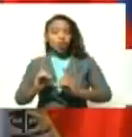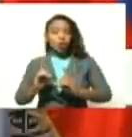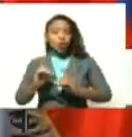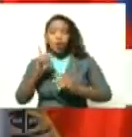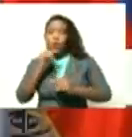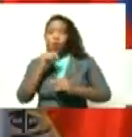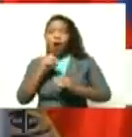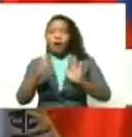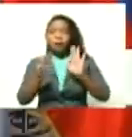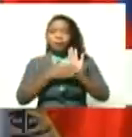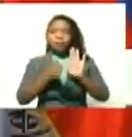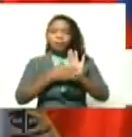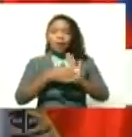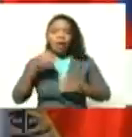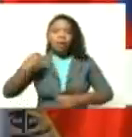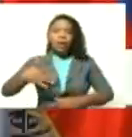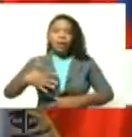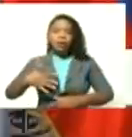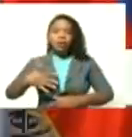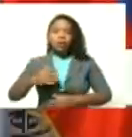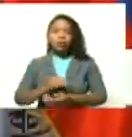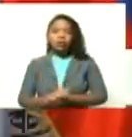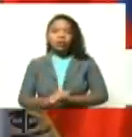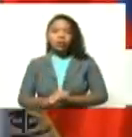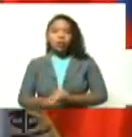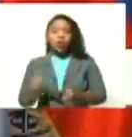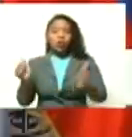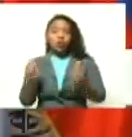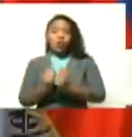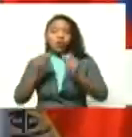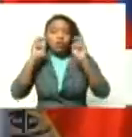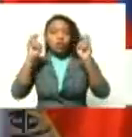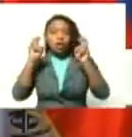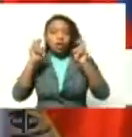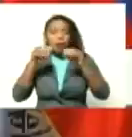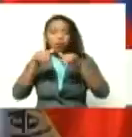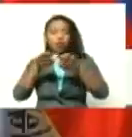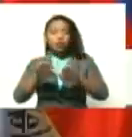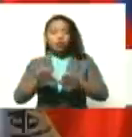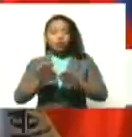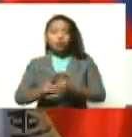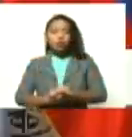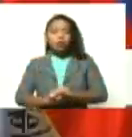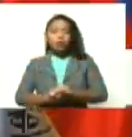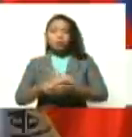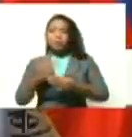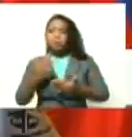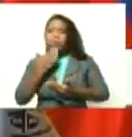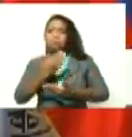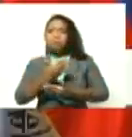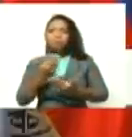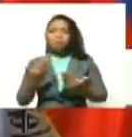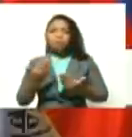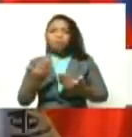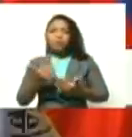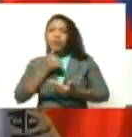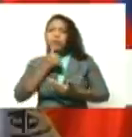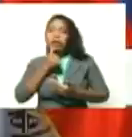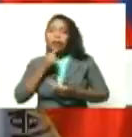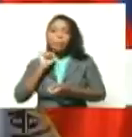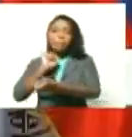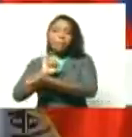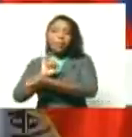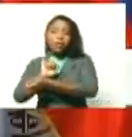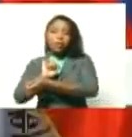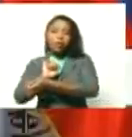ajustada a derecho, la apelación con efecto suspensivo, que permitiría que quien esté privado de